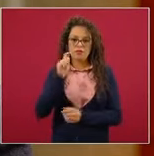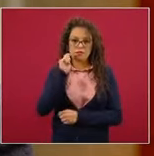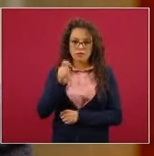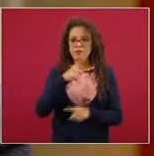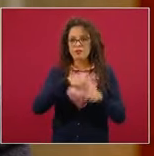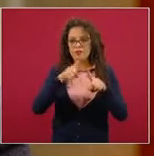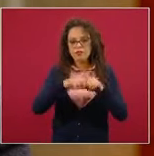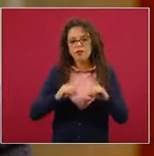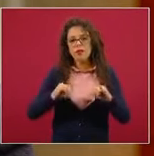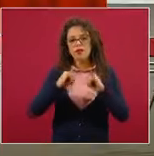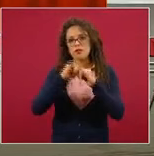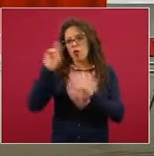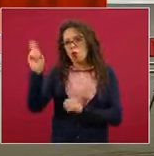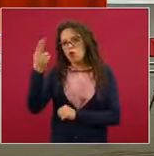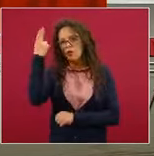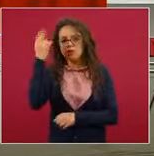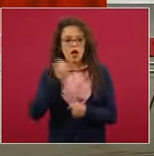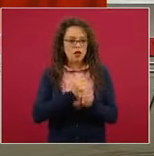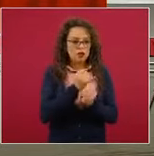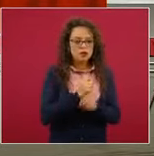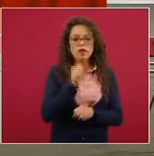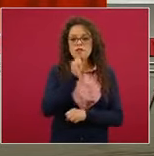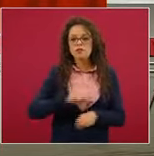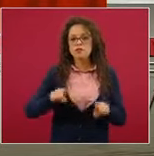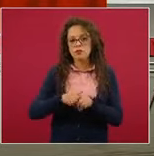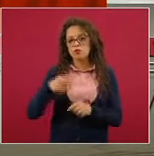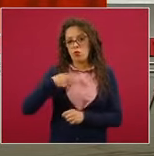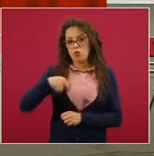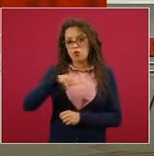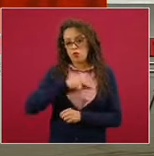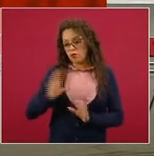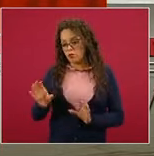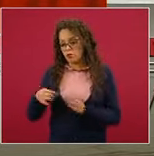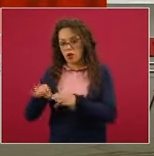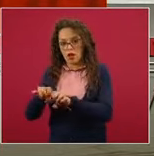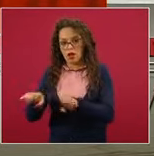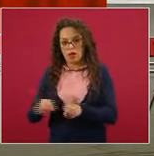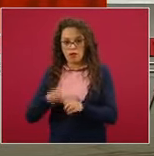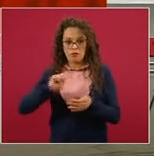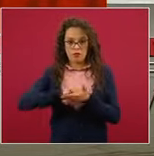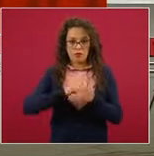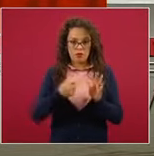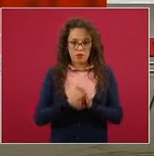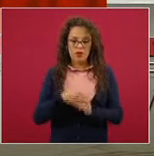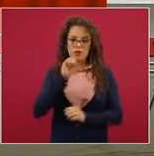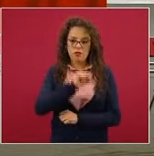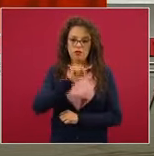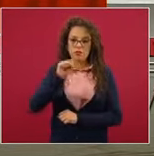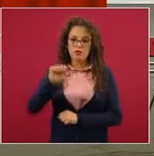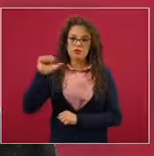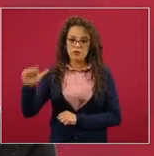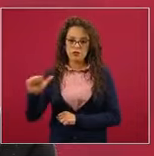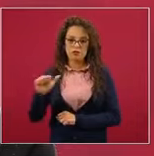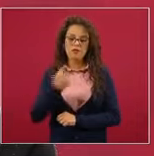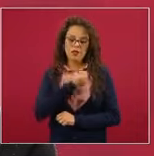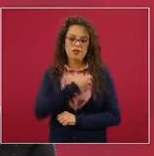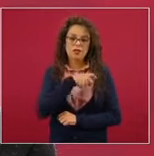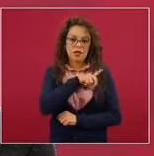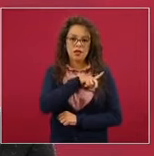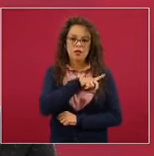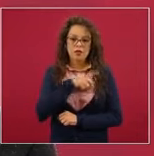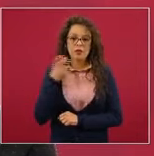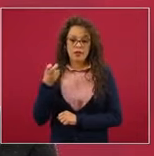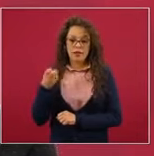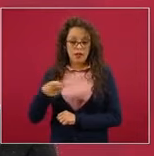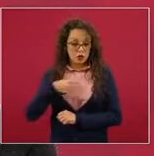superior e investigación, desde luego nuestra propia comunidad técnica en el sector salud, y somos quienes tomamos